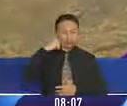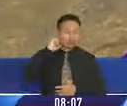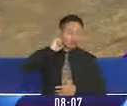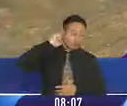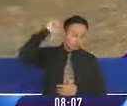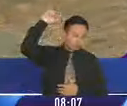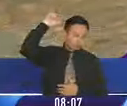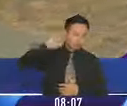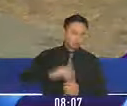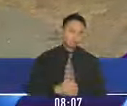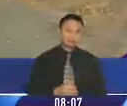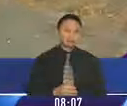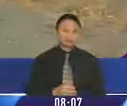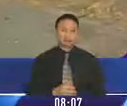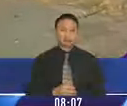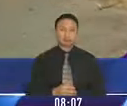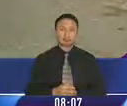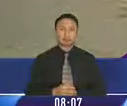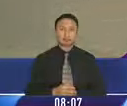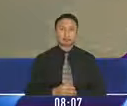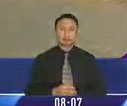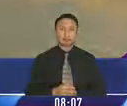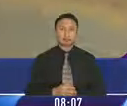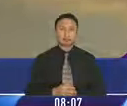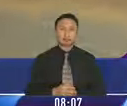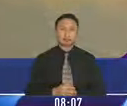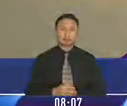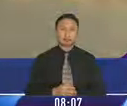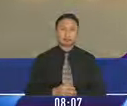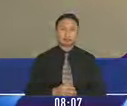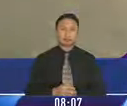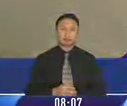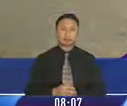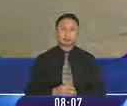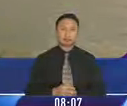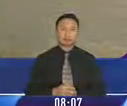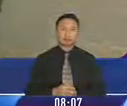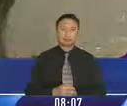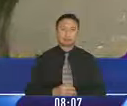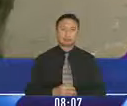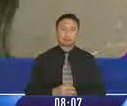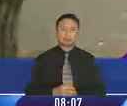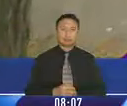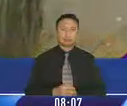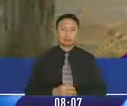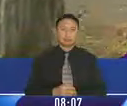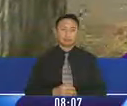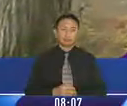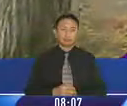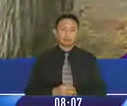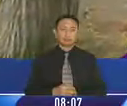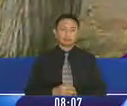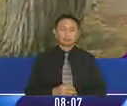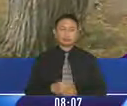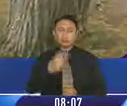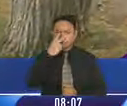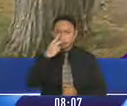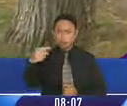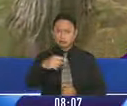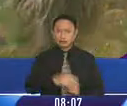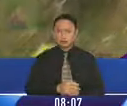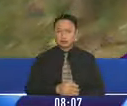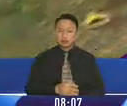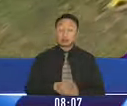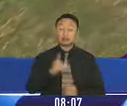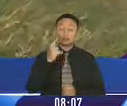intención de quitarse la vida. Mire, es verdad, aquí está el serrucho. ¿Usted piensa que estaba con el serrucho también? No, solo lo que le vi es que tenía el cable en